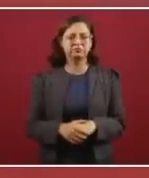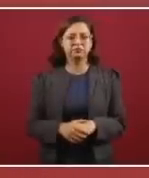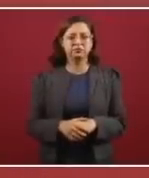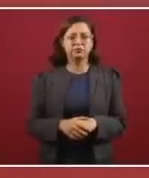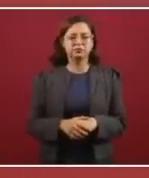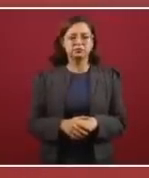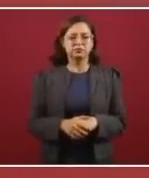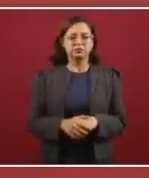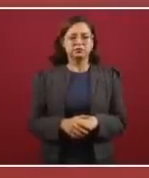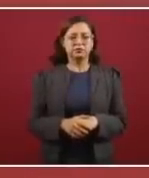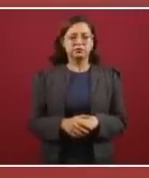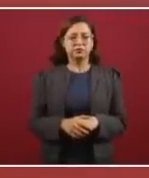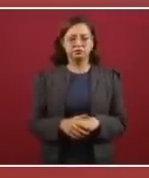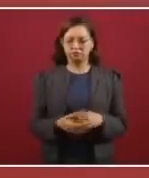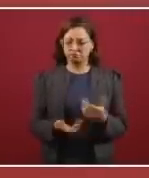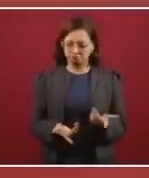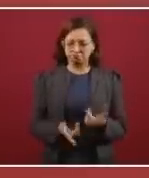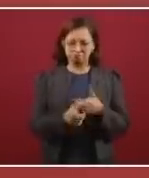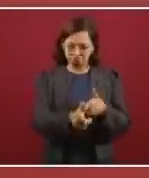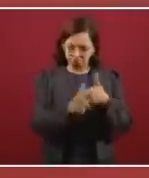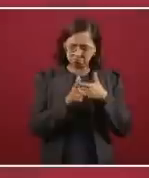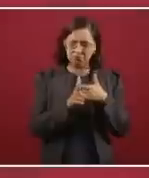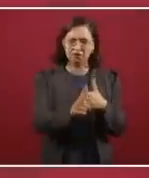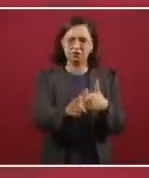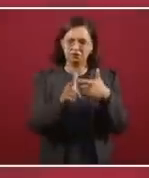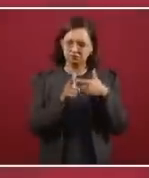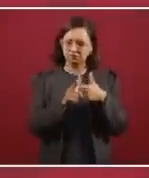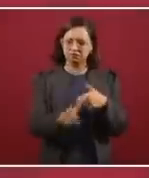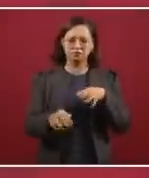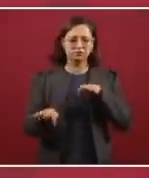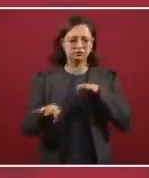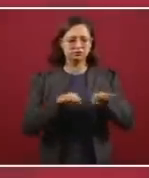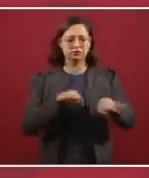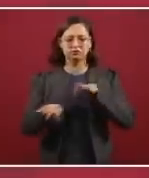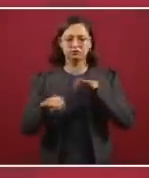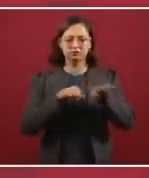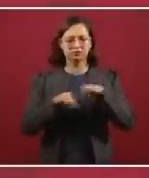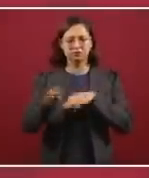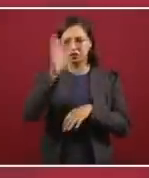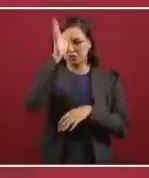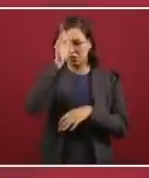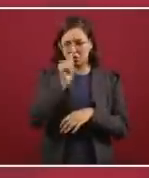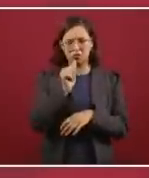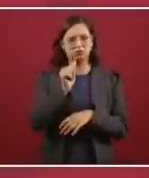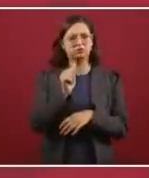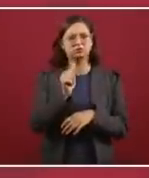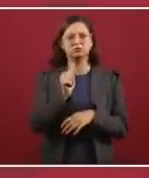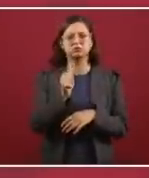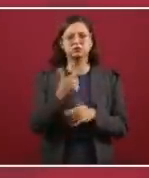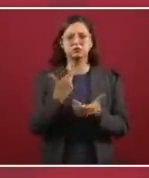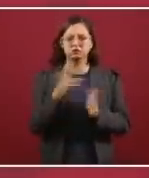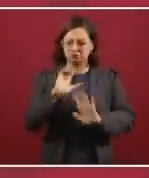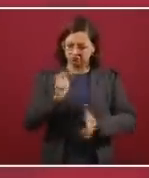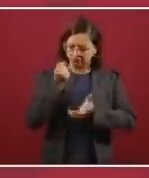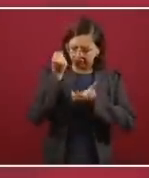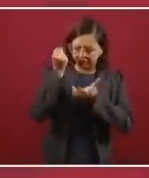Acordamos pues seguir trabajando. No van a faltar